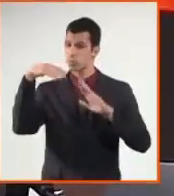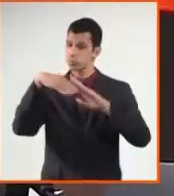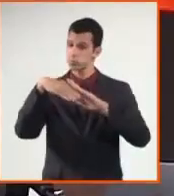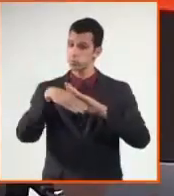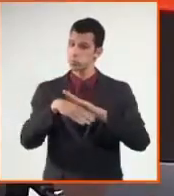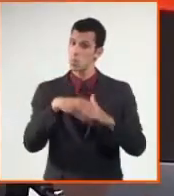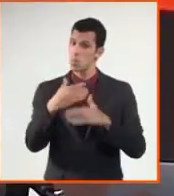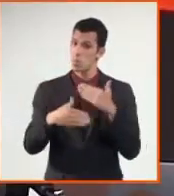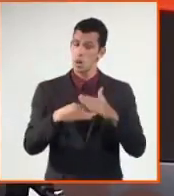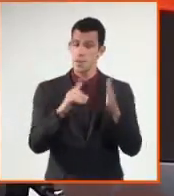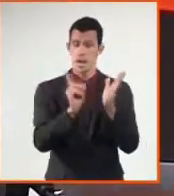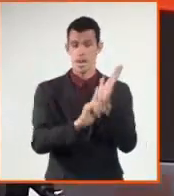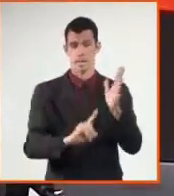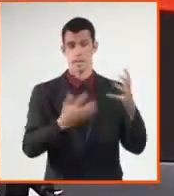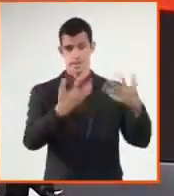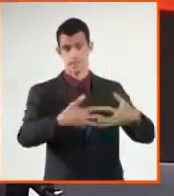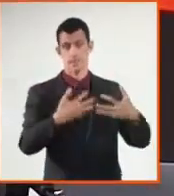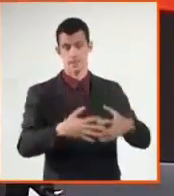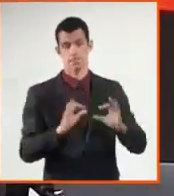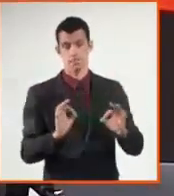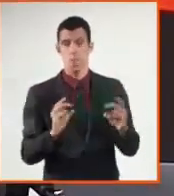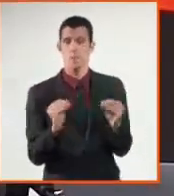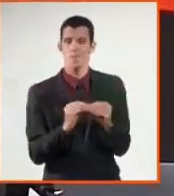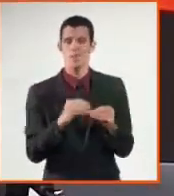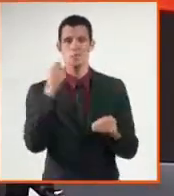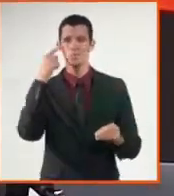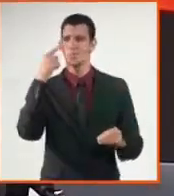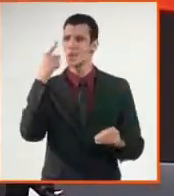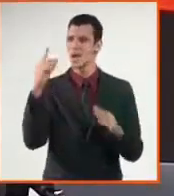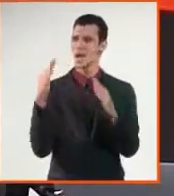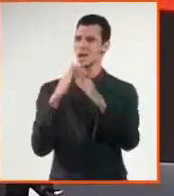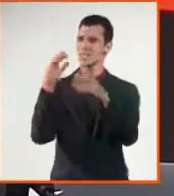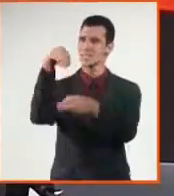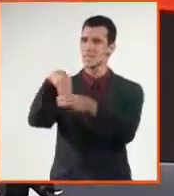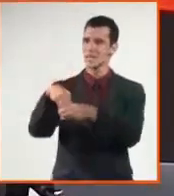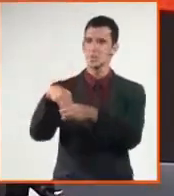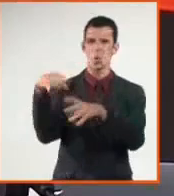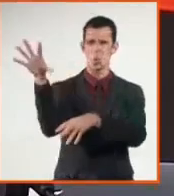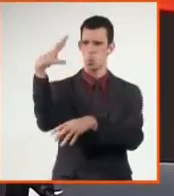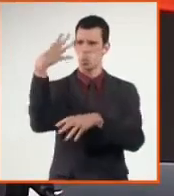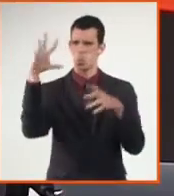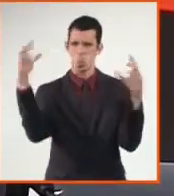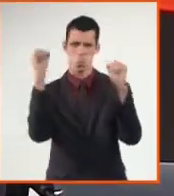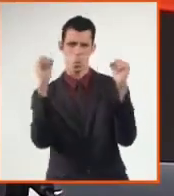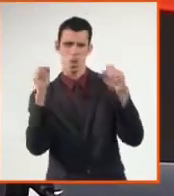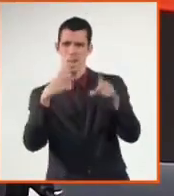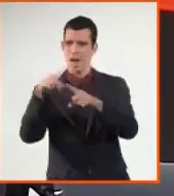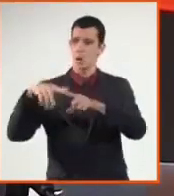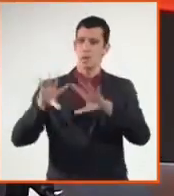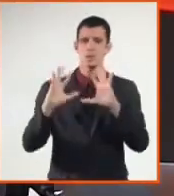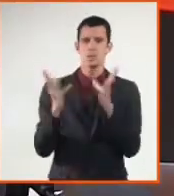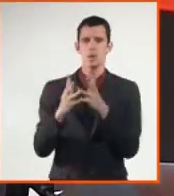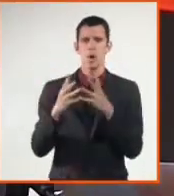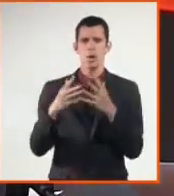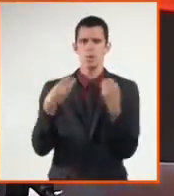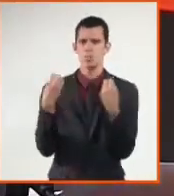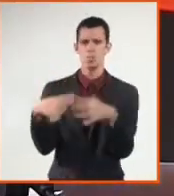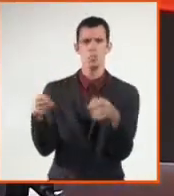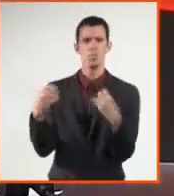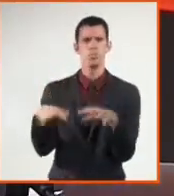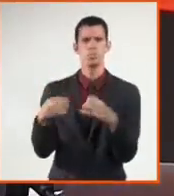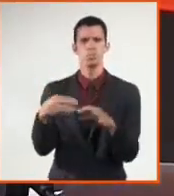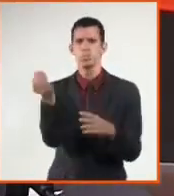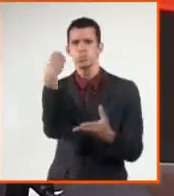char de que resulta difícil hablar de ahorro en estas condiciones si hay que decir que tenemos que